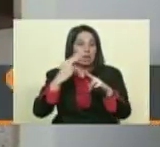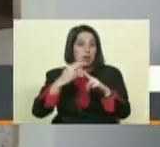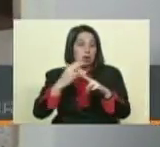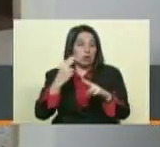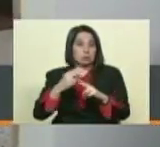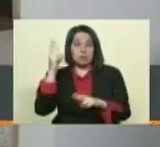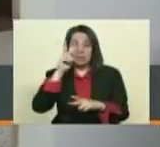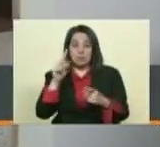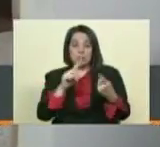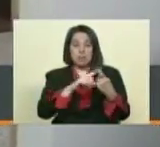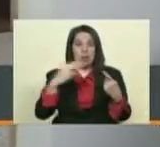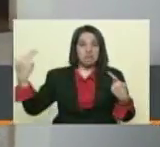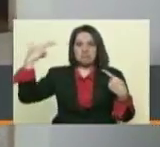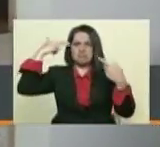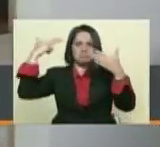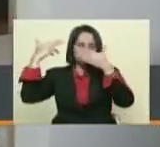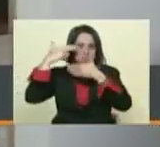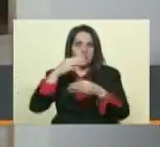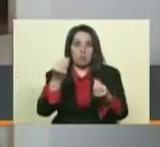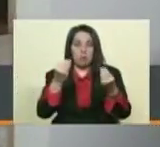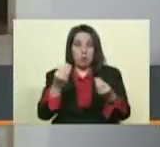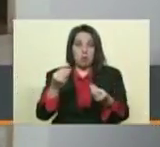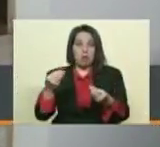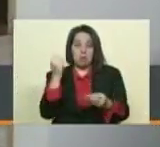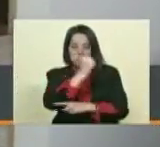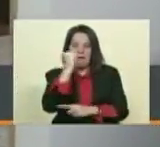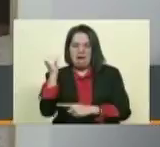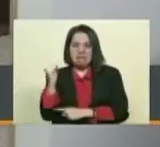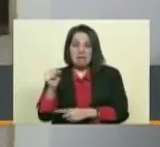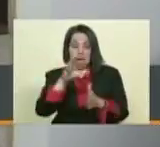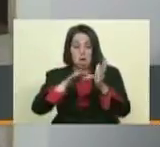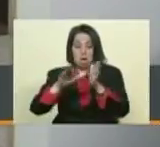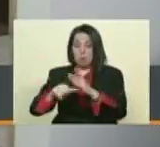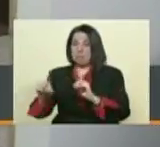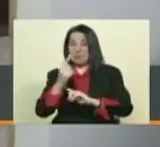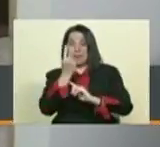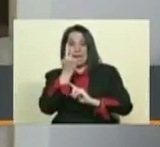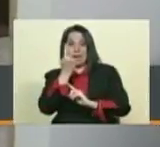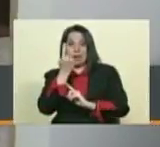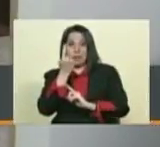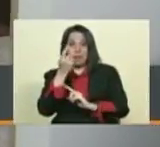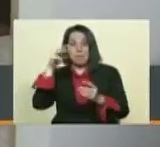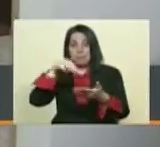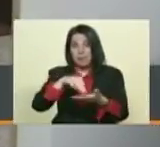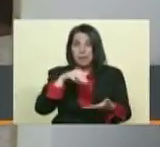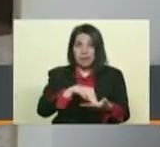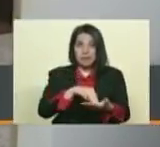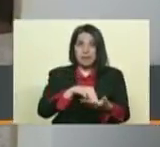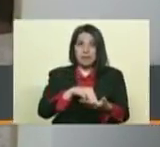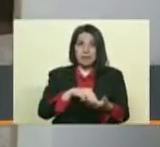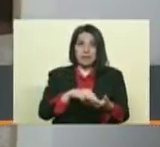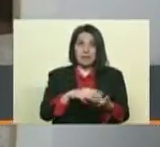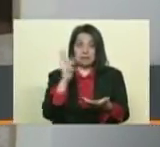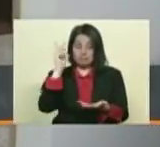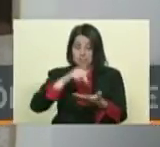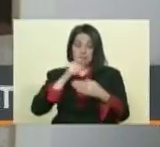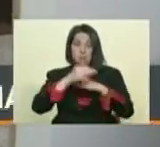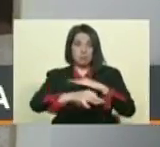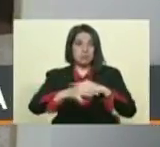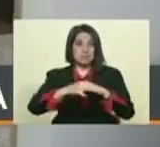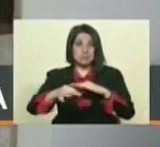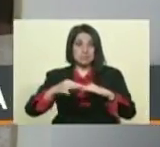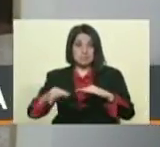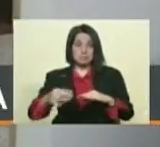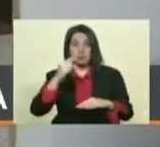en secuestro, en asesinatos, en robos. Y dentro del estado Miranda, que es el estado más inseguro de Venezuela, estamos en el municipio Sucre, que